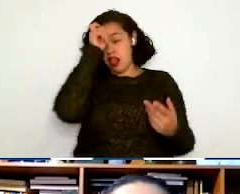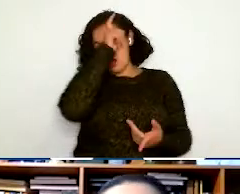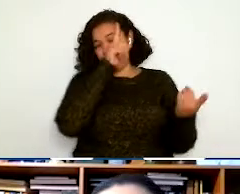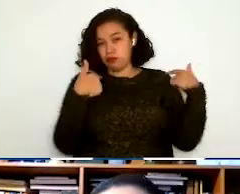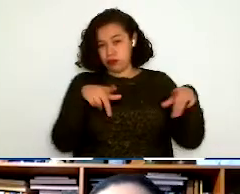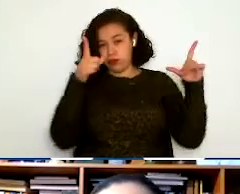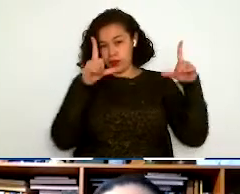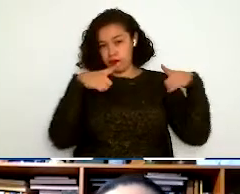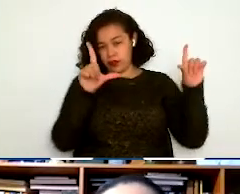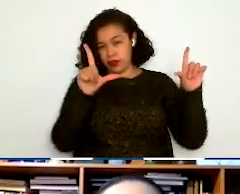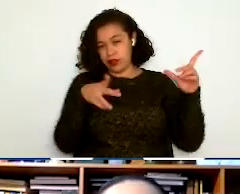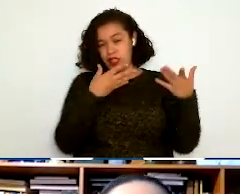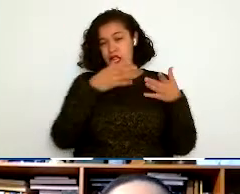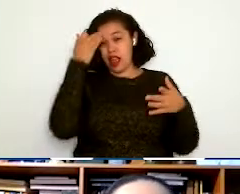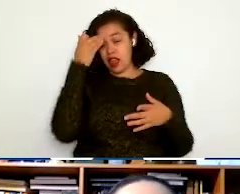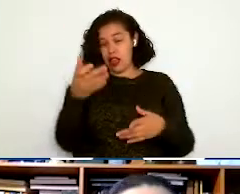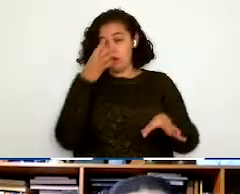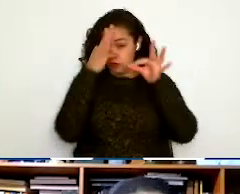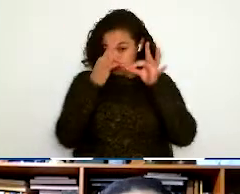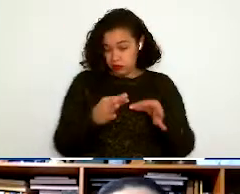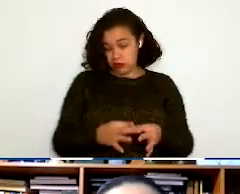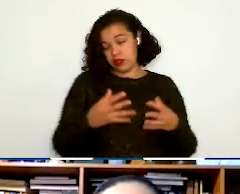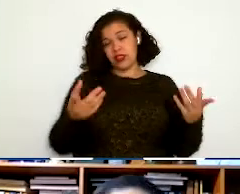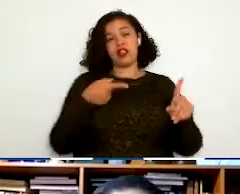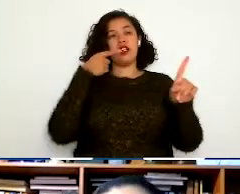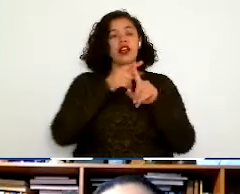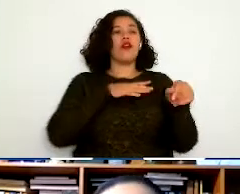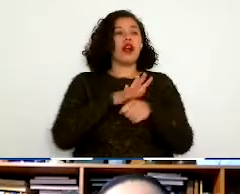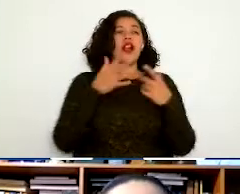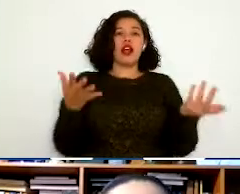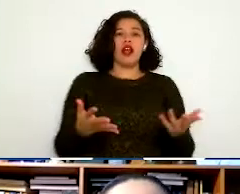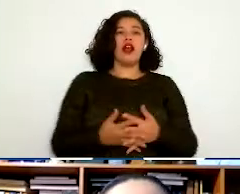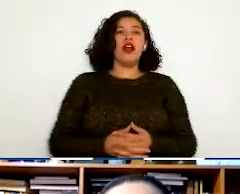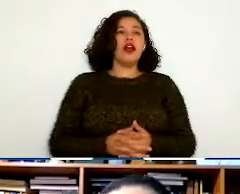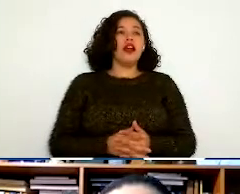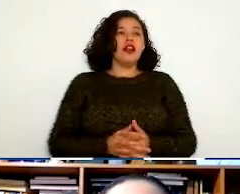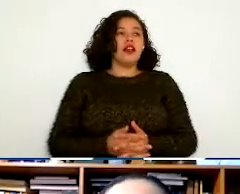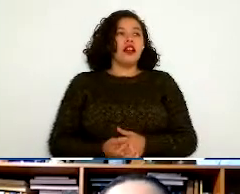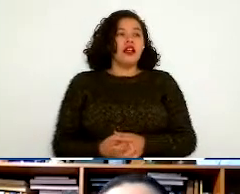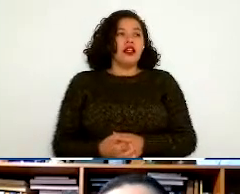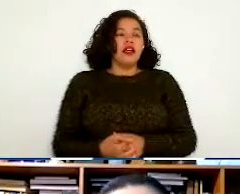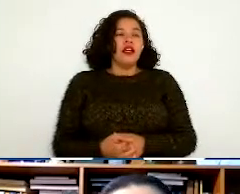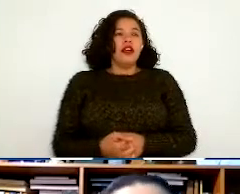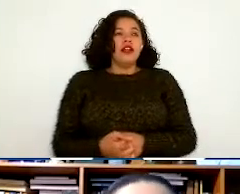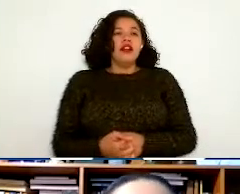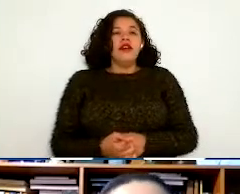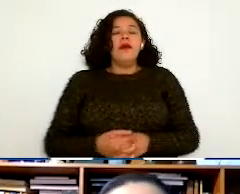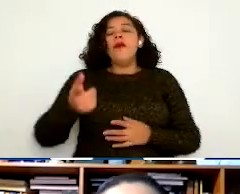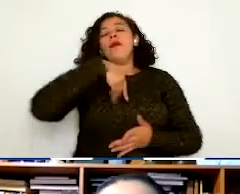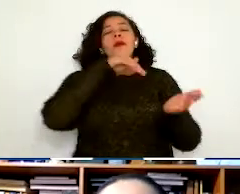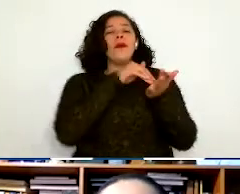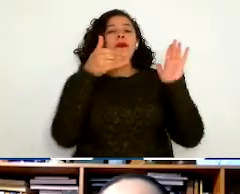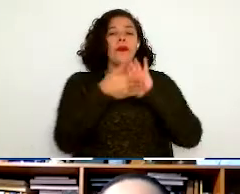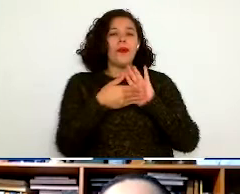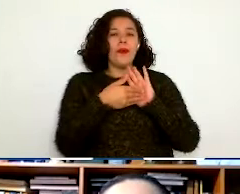tenemos como tiempos muy concretos y la intención es, además, mostrarles a ustedes algunas estrategias y algunos